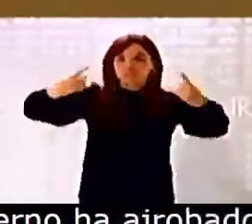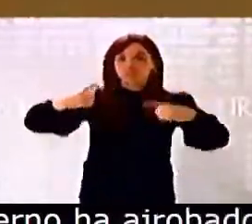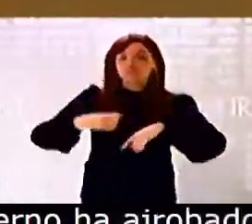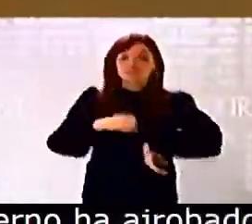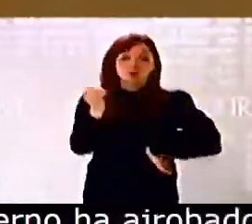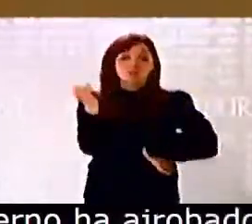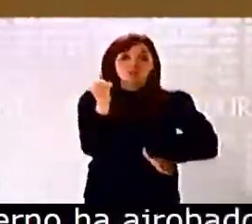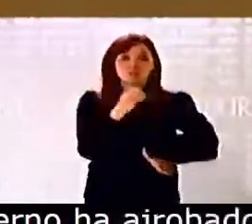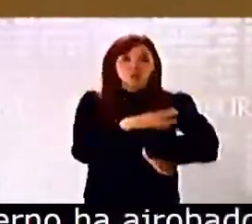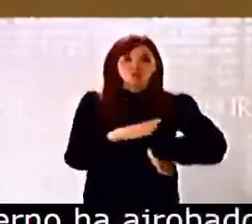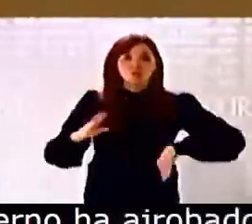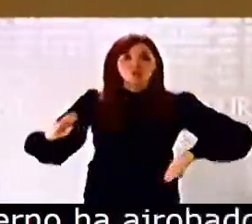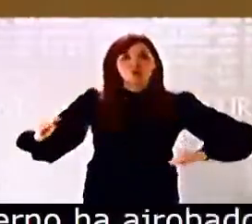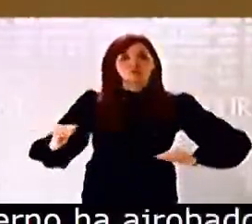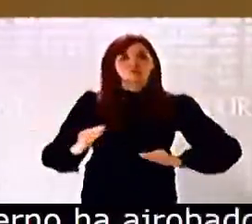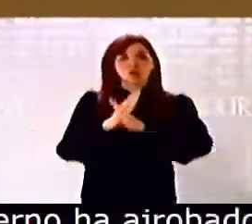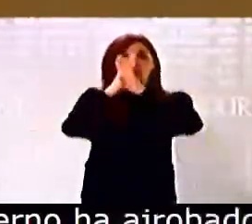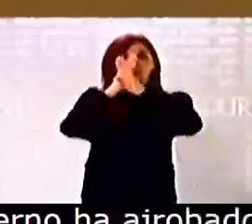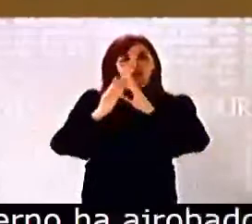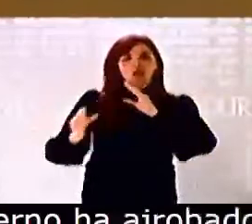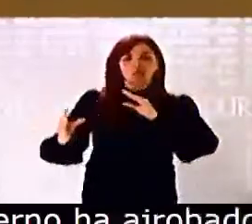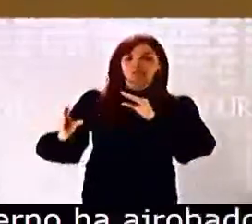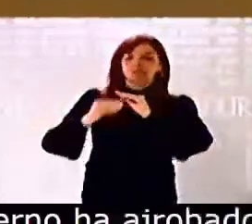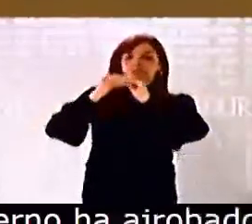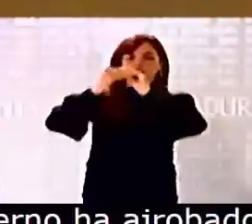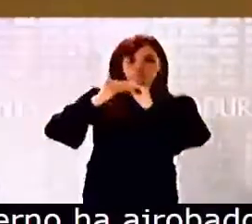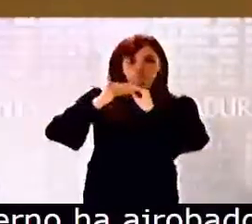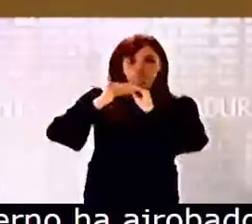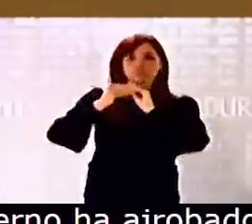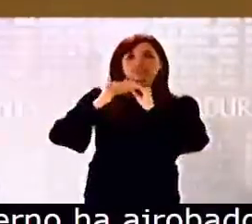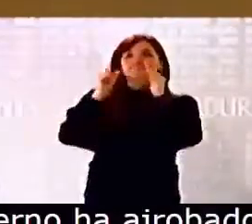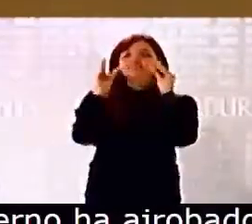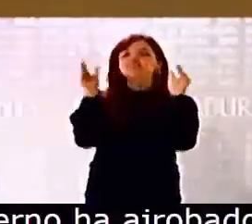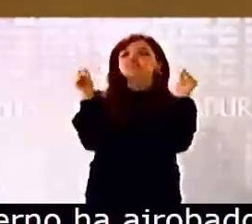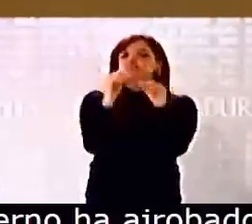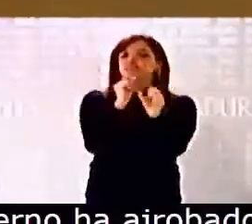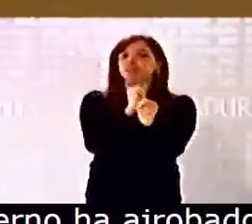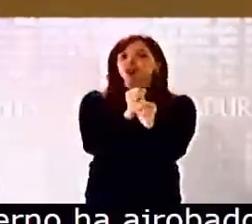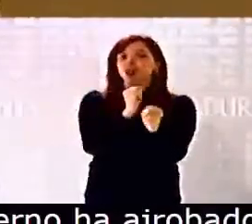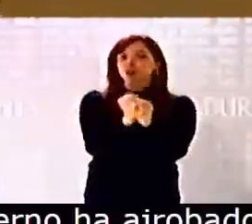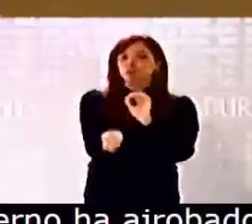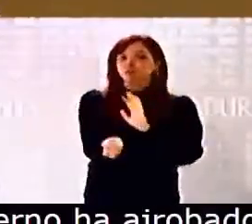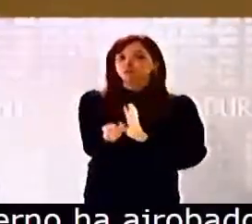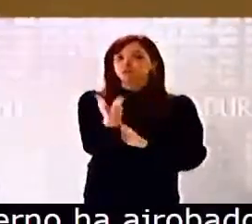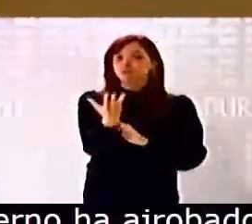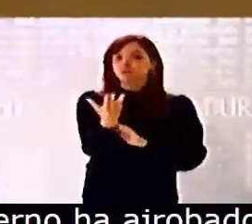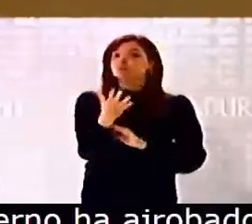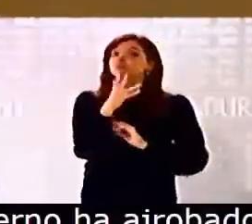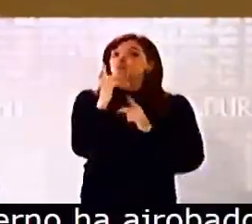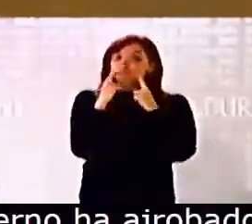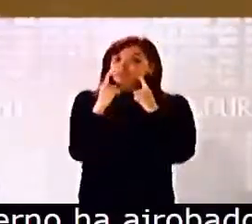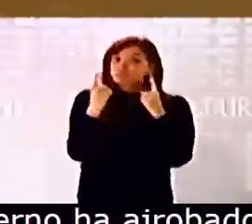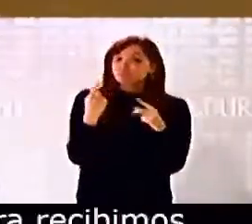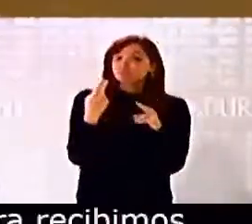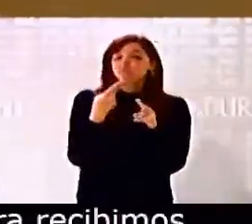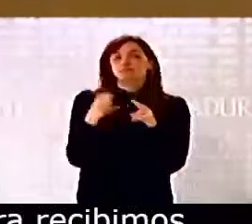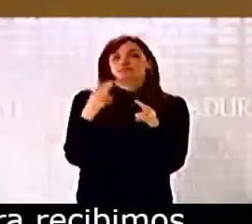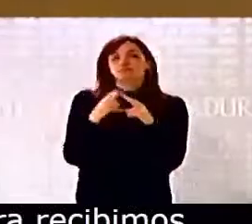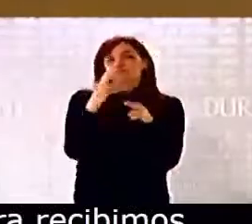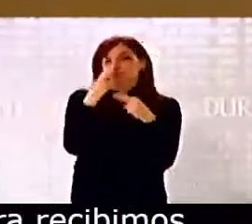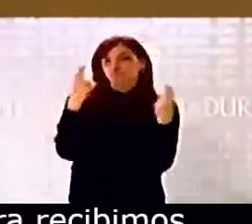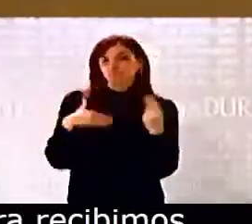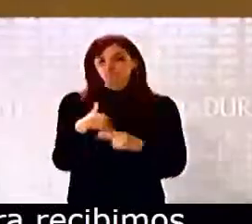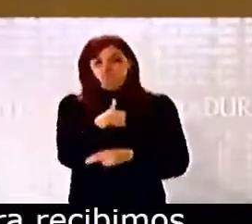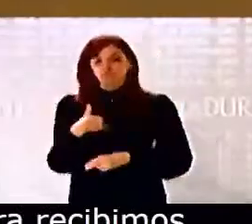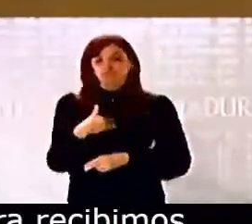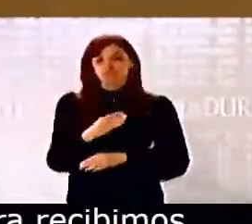fondos adicionales y extraordinarios para dedicarlos al empleo y por vez primera se ponen en marcha políticas públicas de conciliación